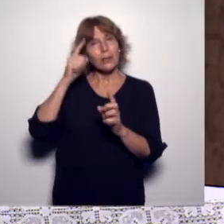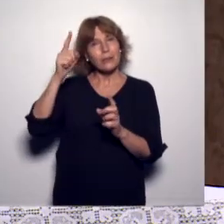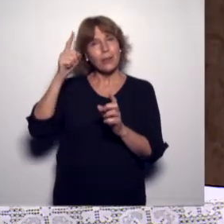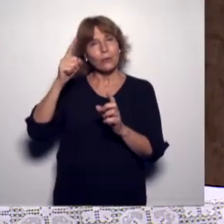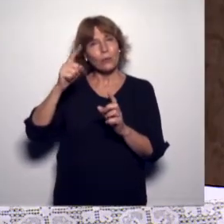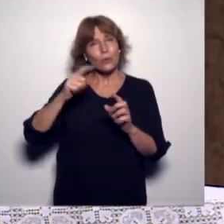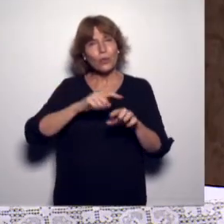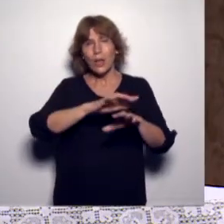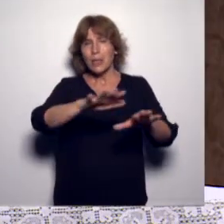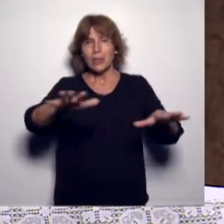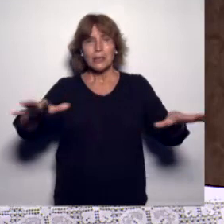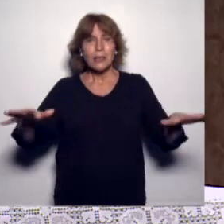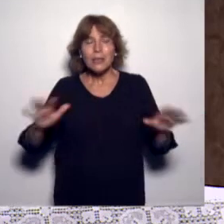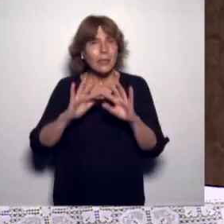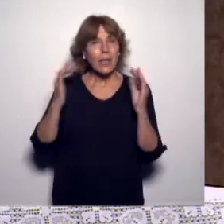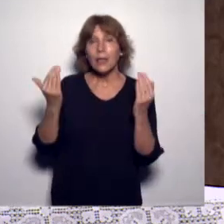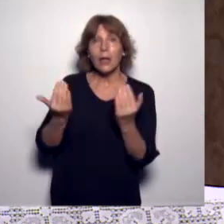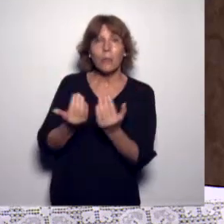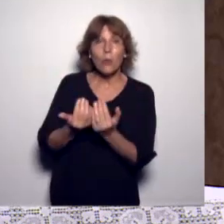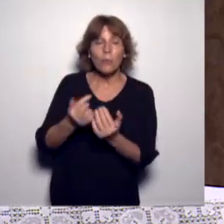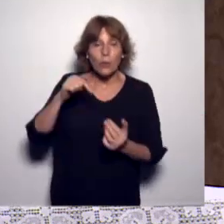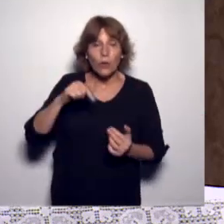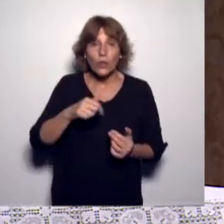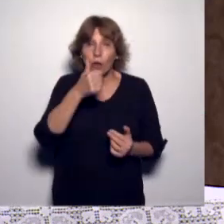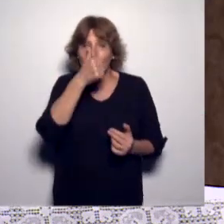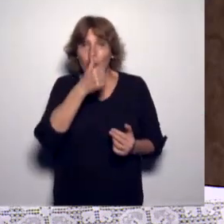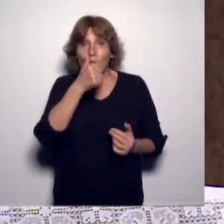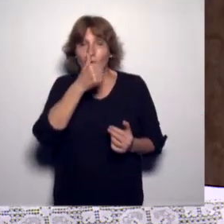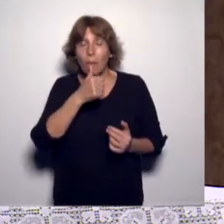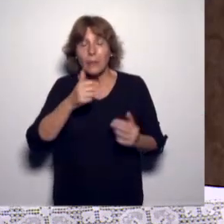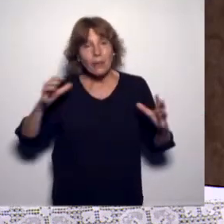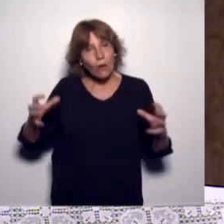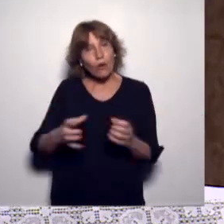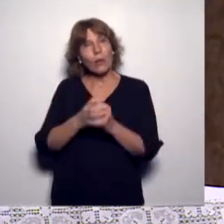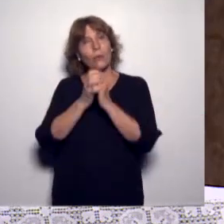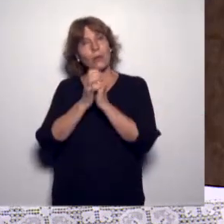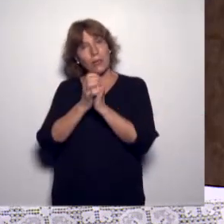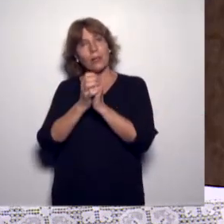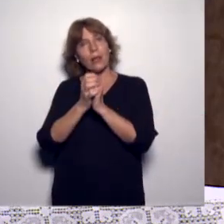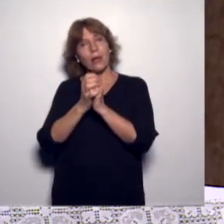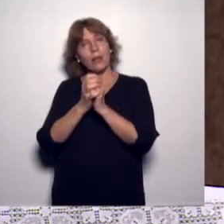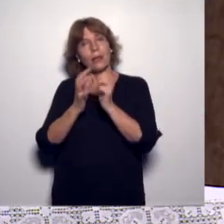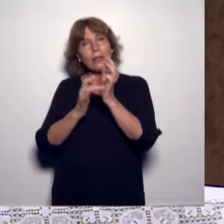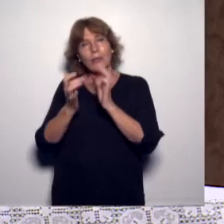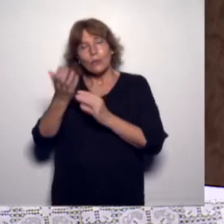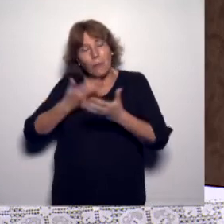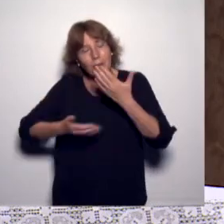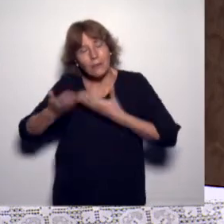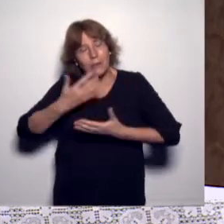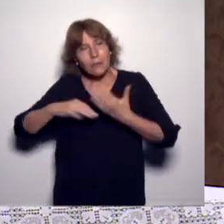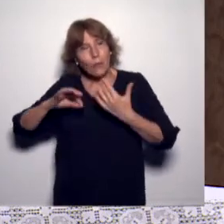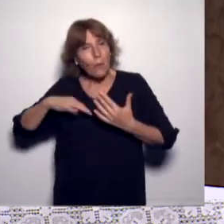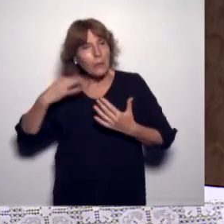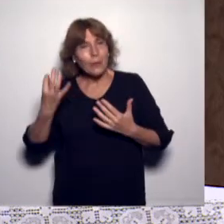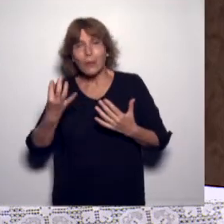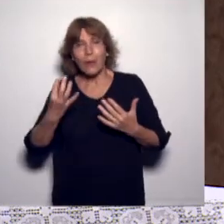y reunida aquí en el domingo, día en que Cristo ha vencido la muerte y nos ha hecho partícipes de su vida inmortal.